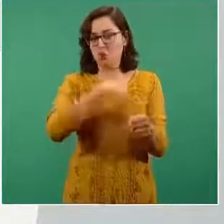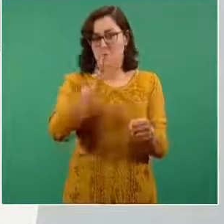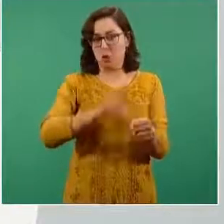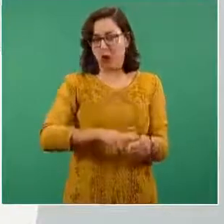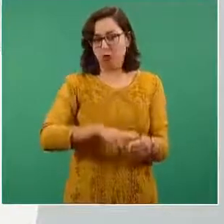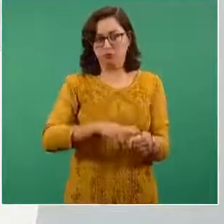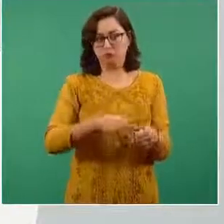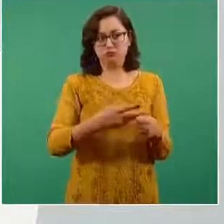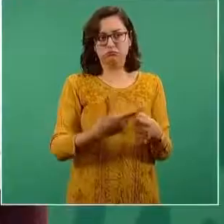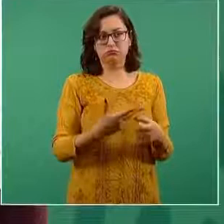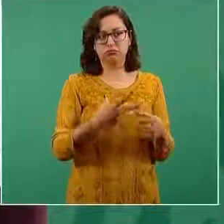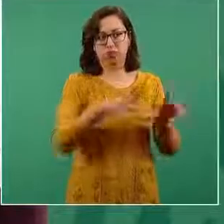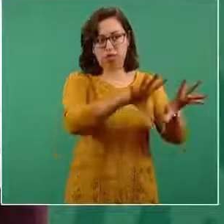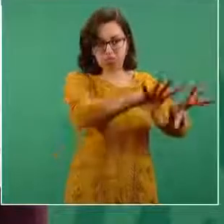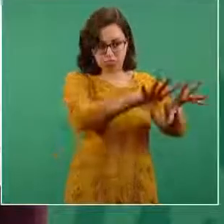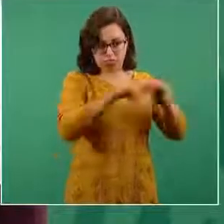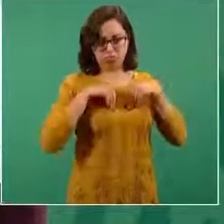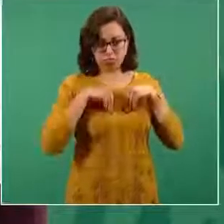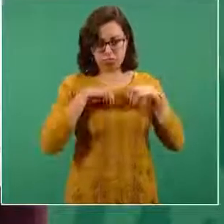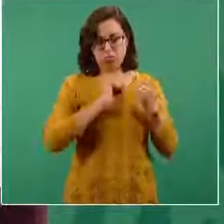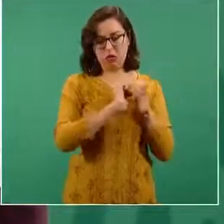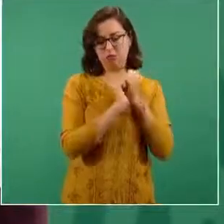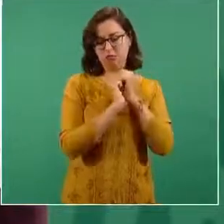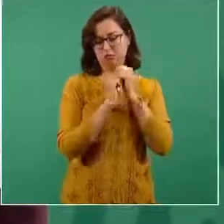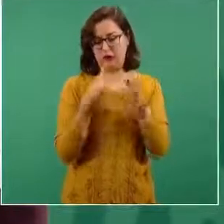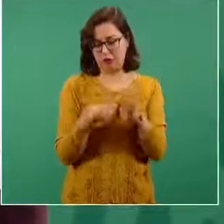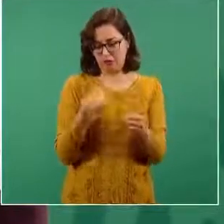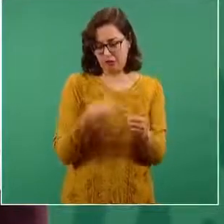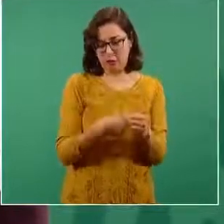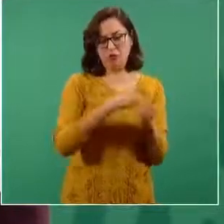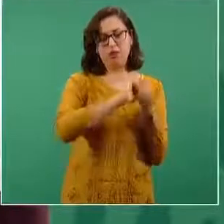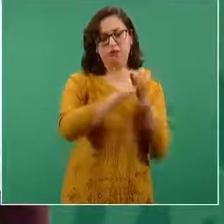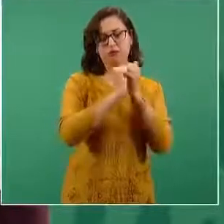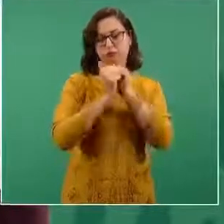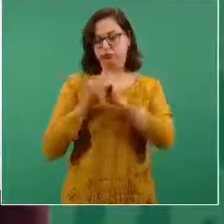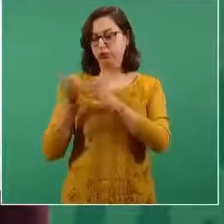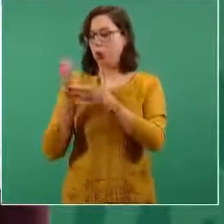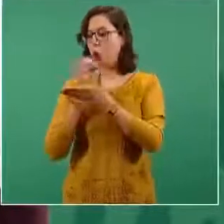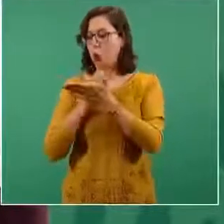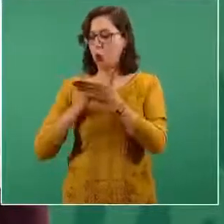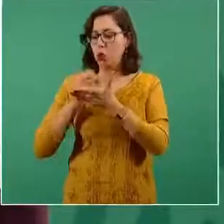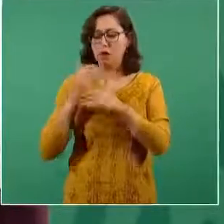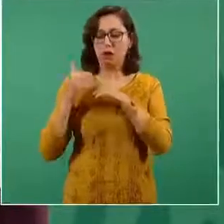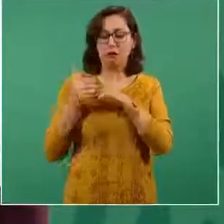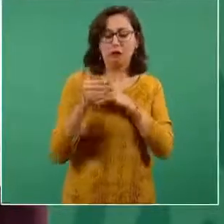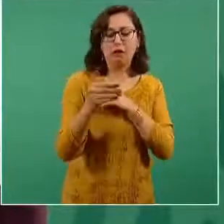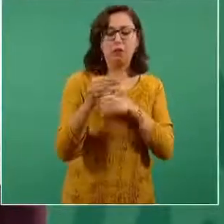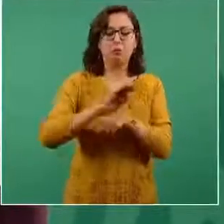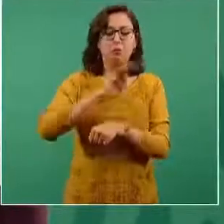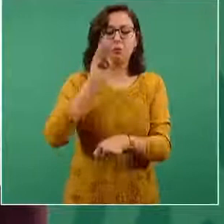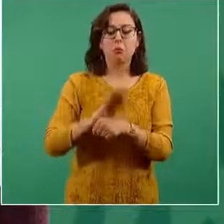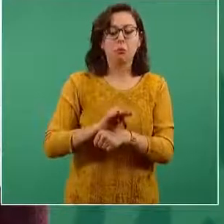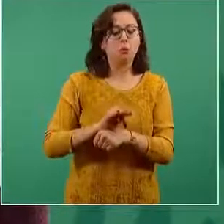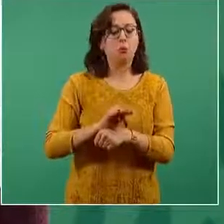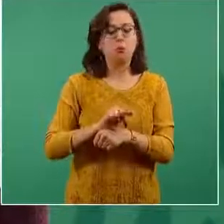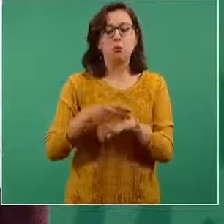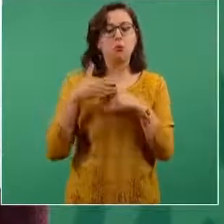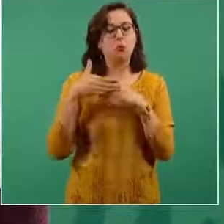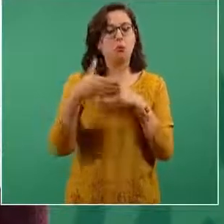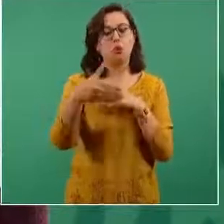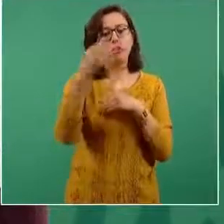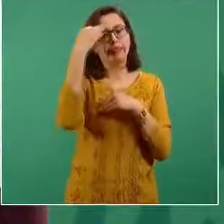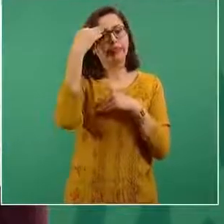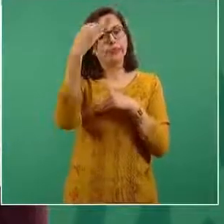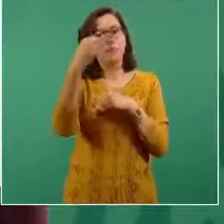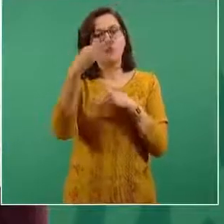ha tenido ya un seguimiento en donde hasta el momento por lo menos sabemos que hay una protección natural, tanto